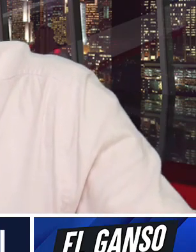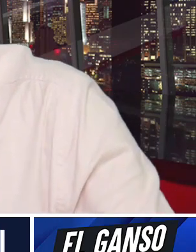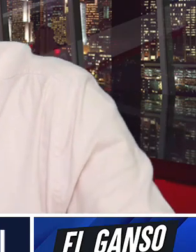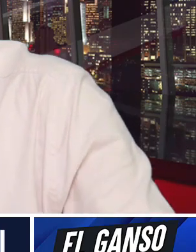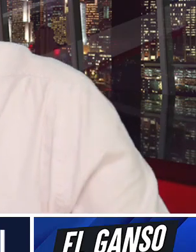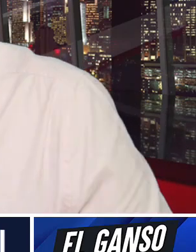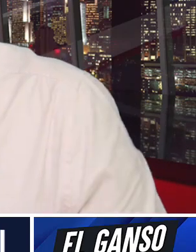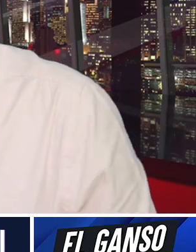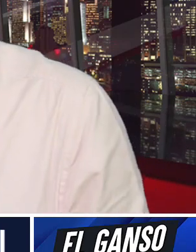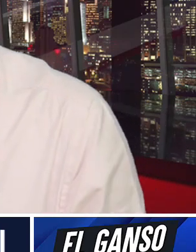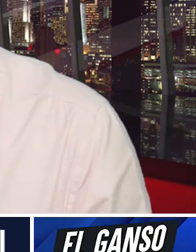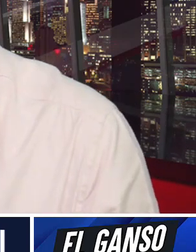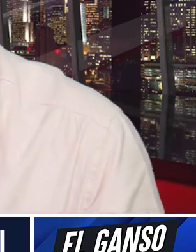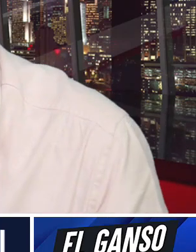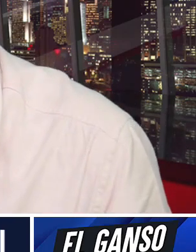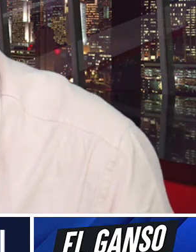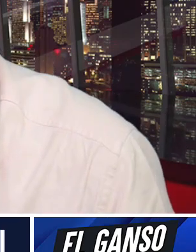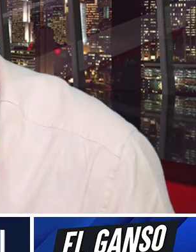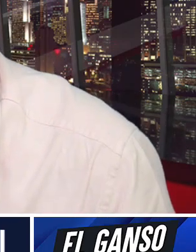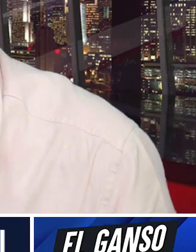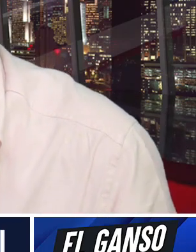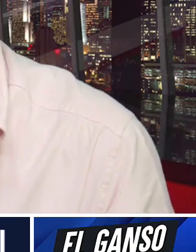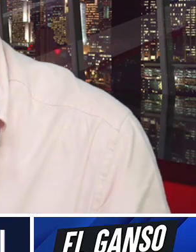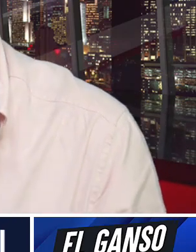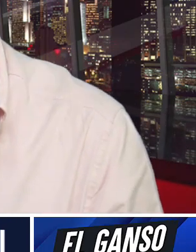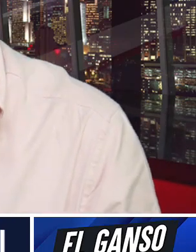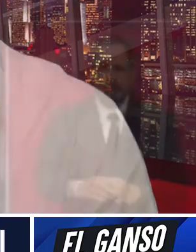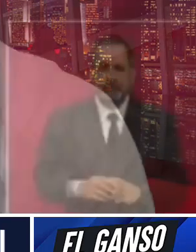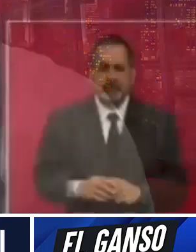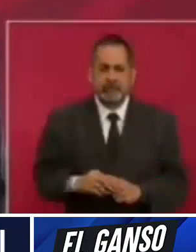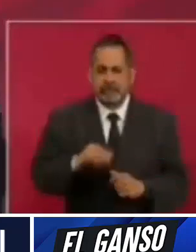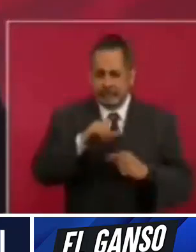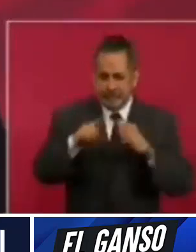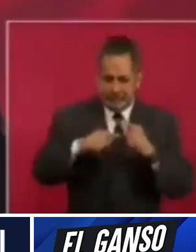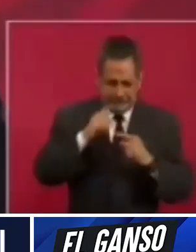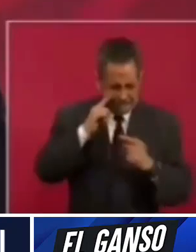no y no va a entrometerse Estados Unidos en la reforma. Vamos a escucharlo.